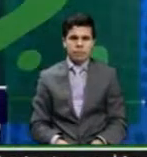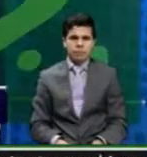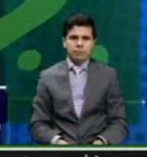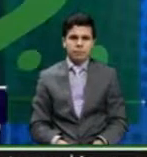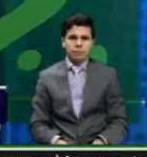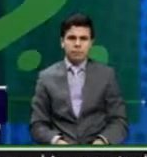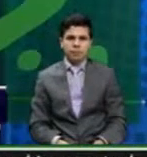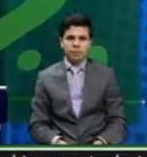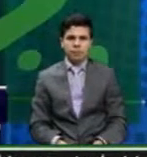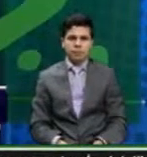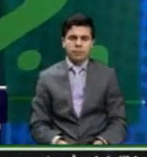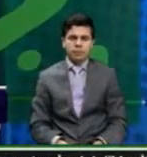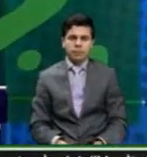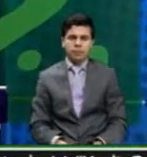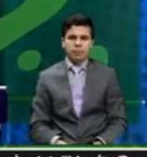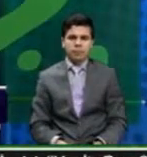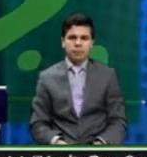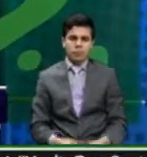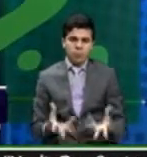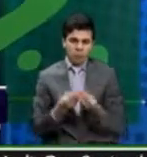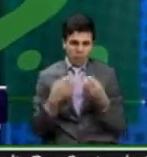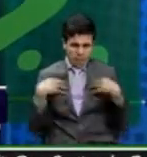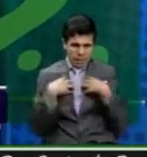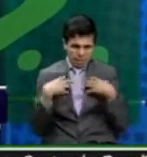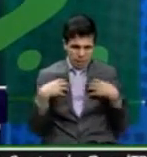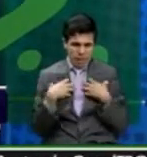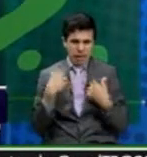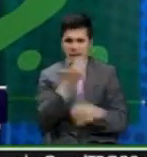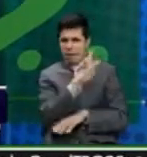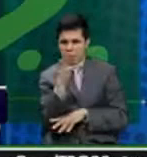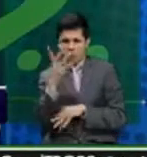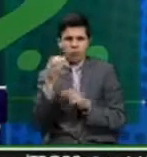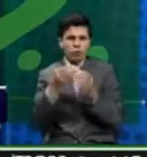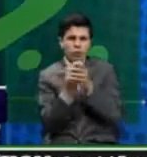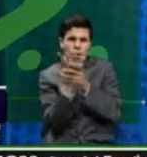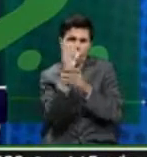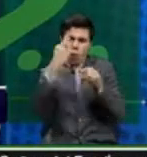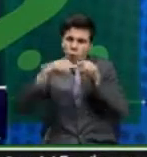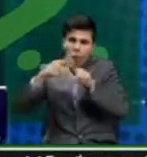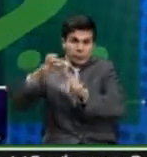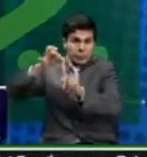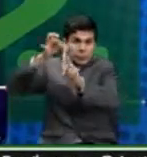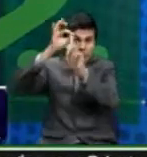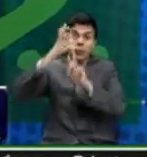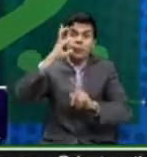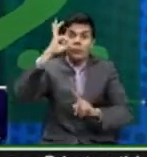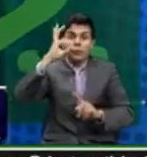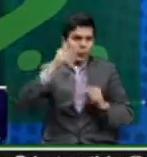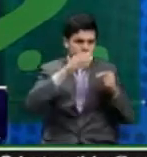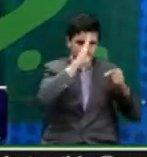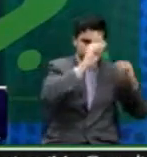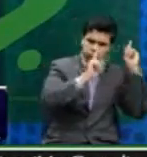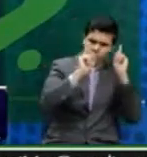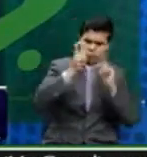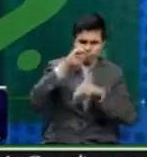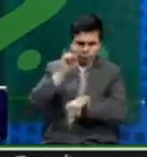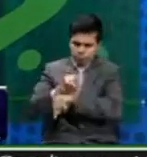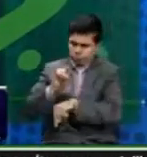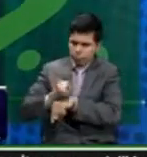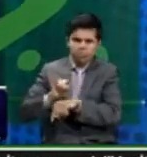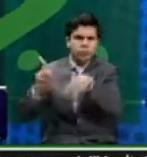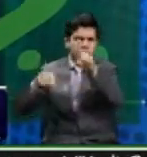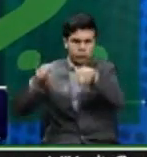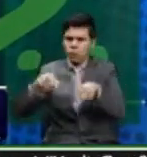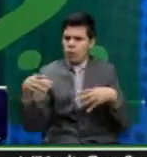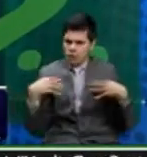Bueno, y varias especies que pertenecían a la fauna silvestre fueron recuperadas por las autoridades en medio de un procedimiento de control frente a la tenencia